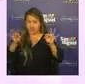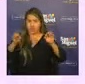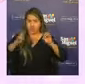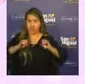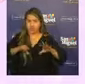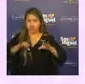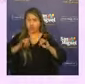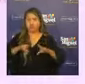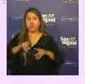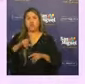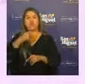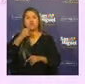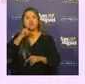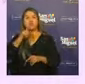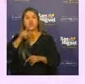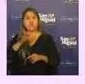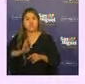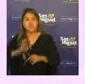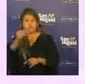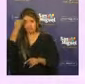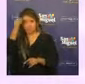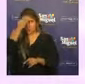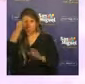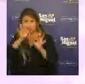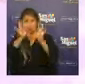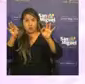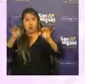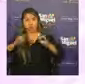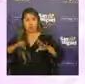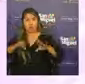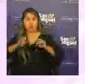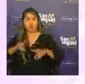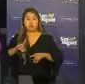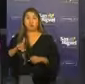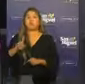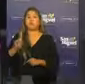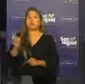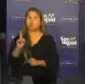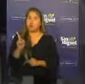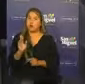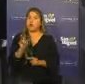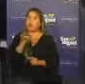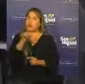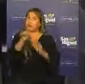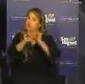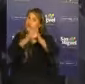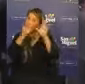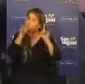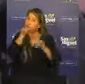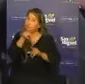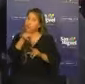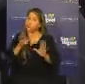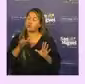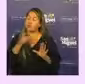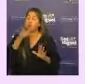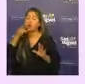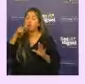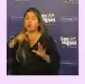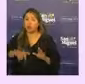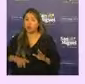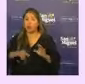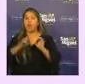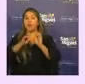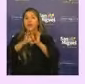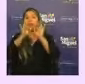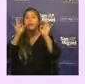que no significa que no nos vamos a seguir preocupando de la educación, y eso téngalo claro, director. Porque hoy día la educación de